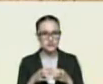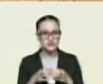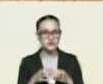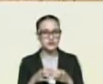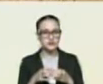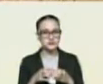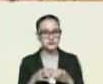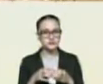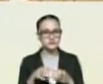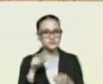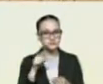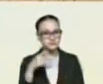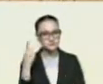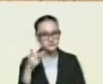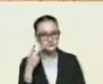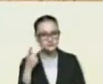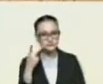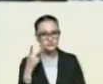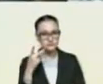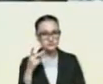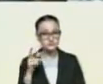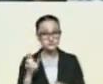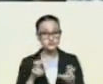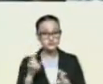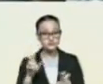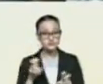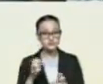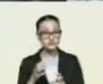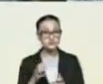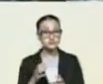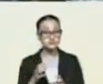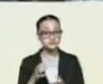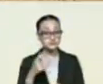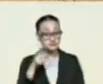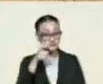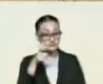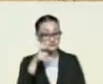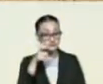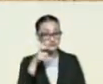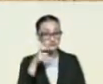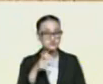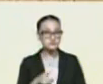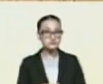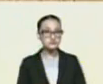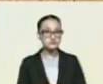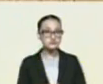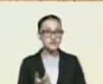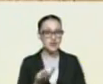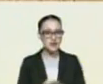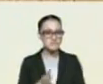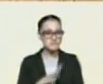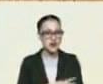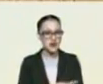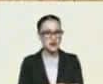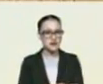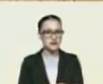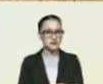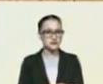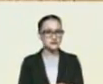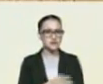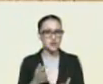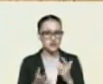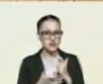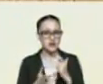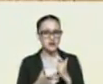fines políticos, con auditores externos, contaron también con expertos técnicos